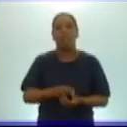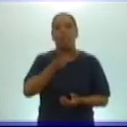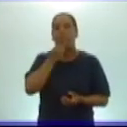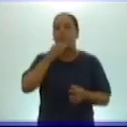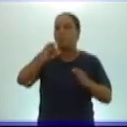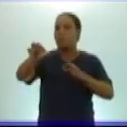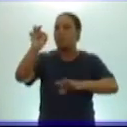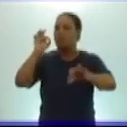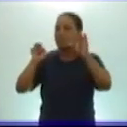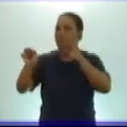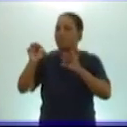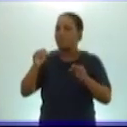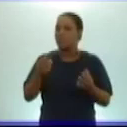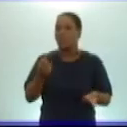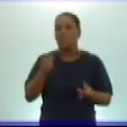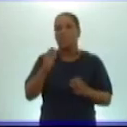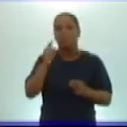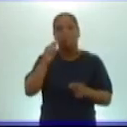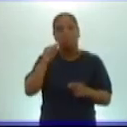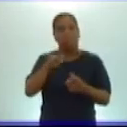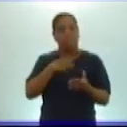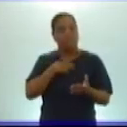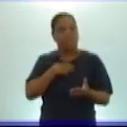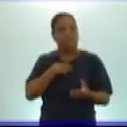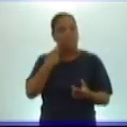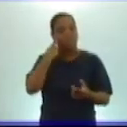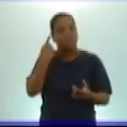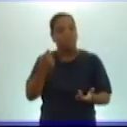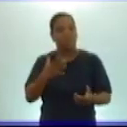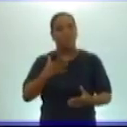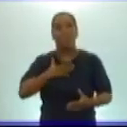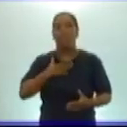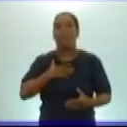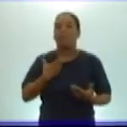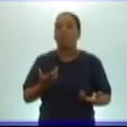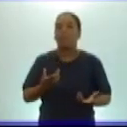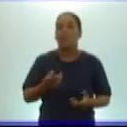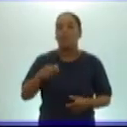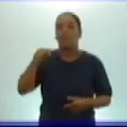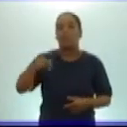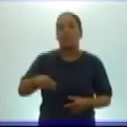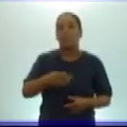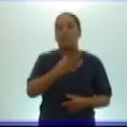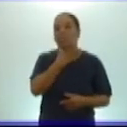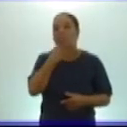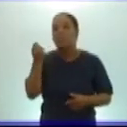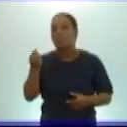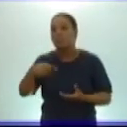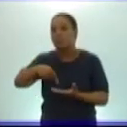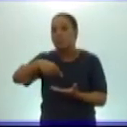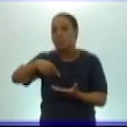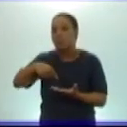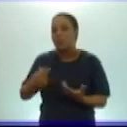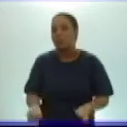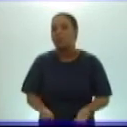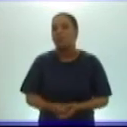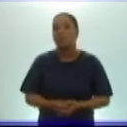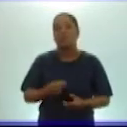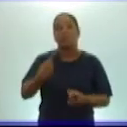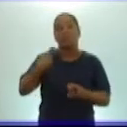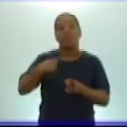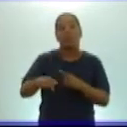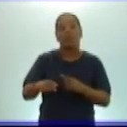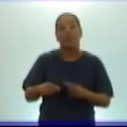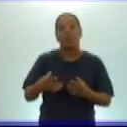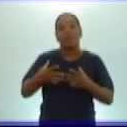mezcla según su aspecto externo. Es una disolución. Recuerden que las disoluciones son un caso particular de las mezclas